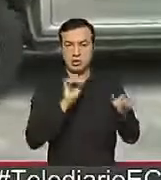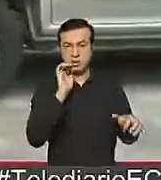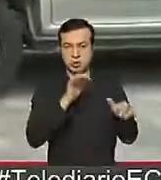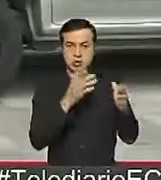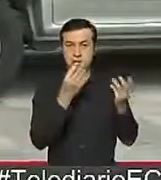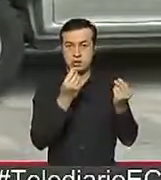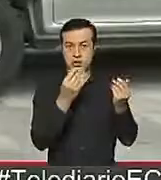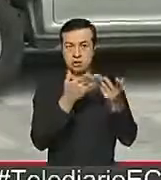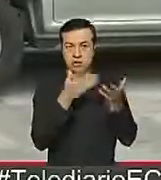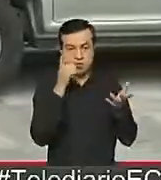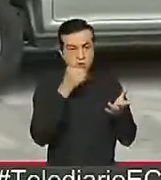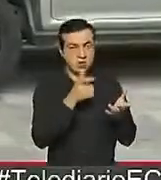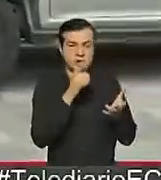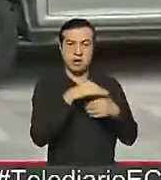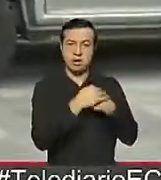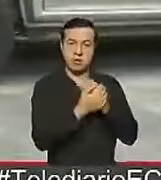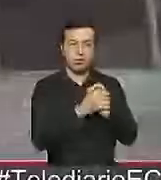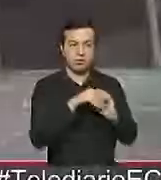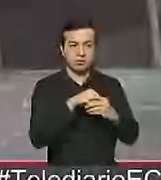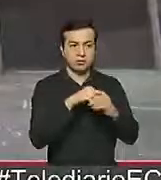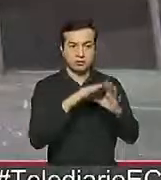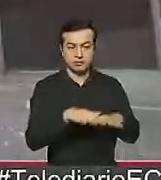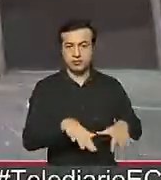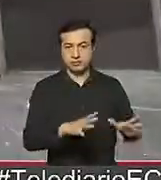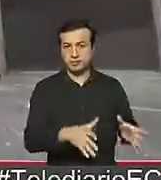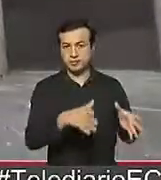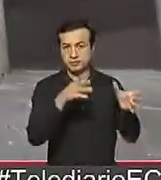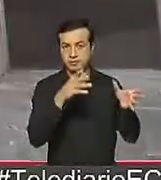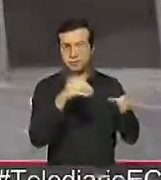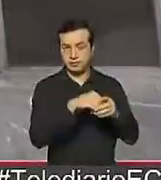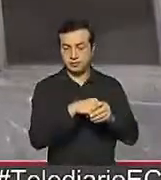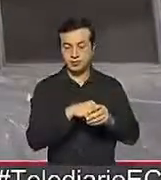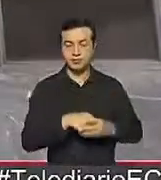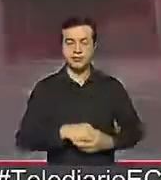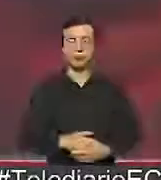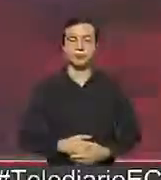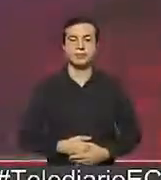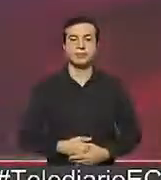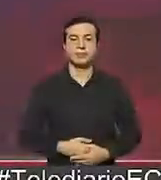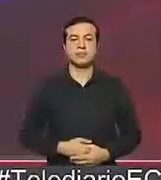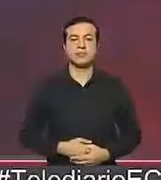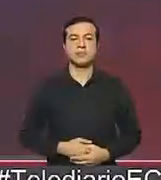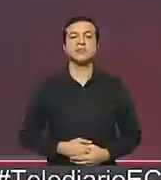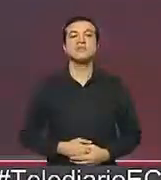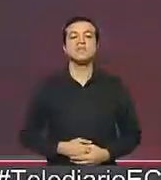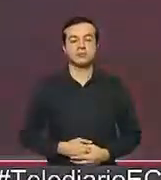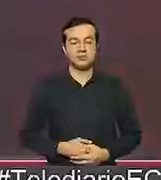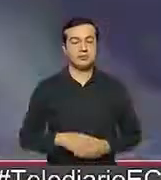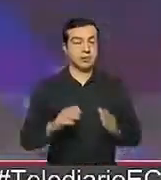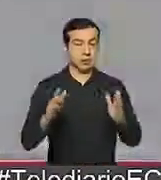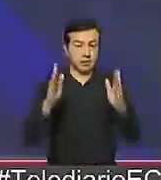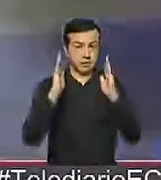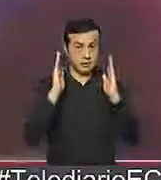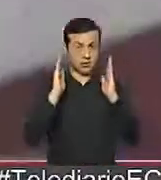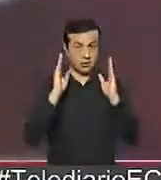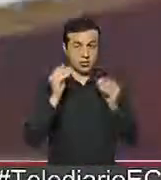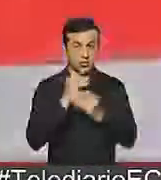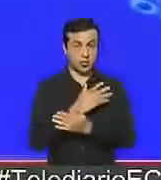los recursos de la Fiscalía General del Estado. Olga Velasco, Medios Públicos. Y preste atención a la